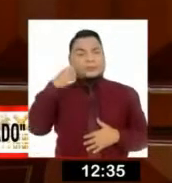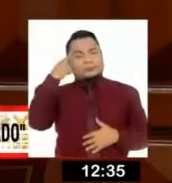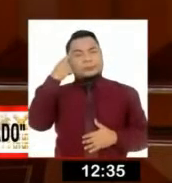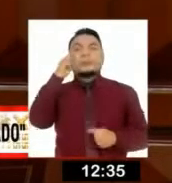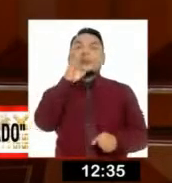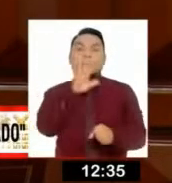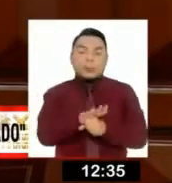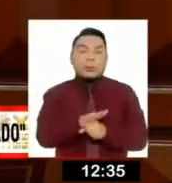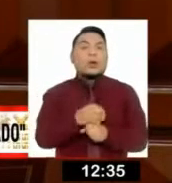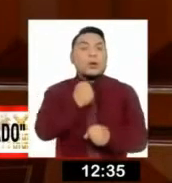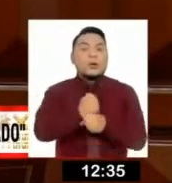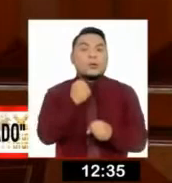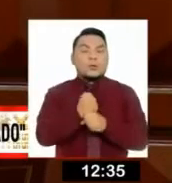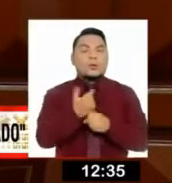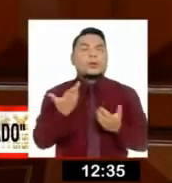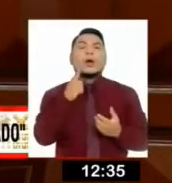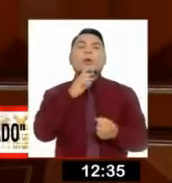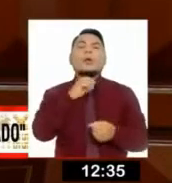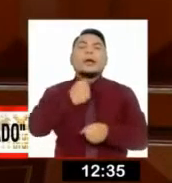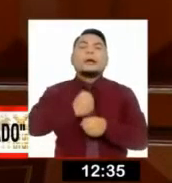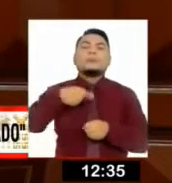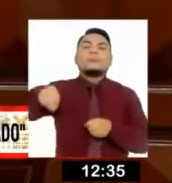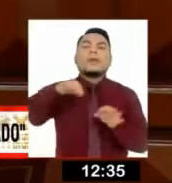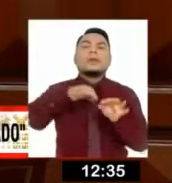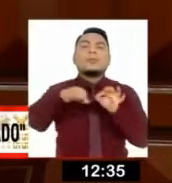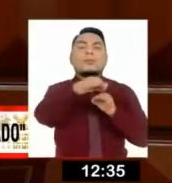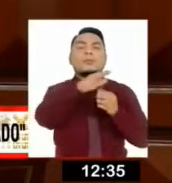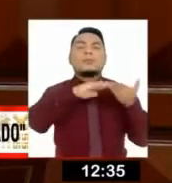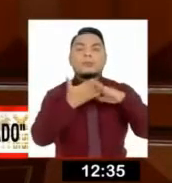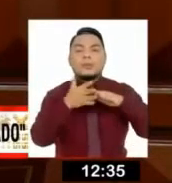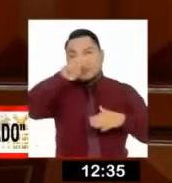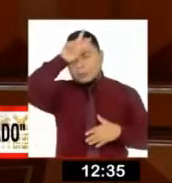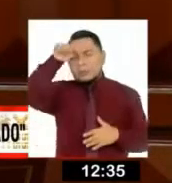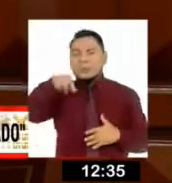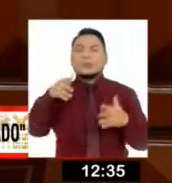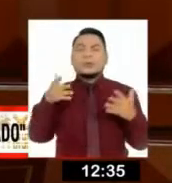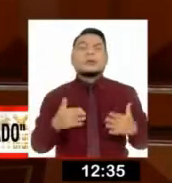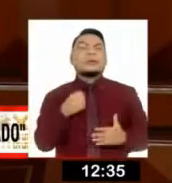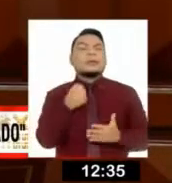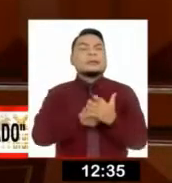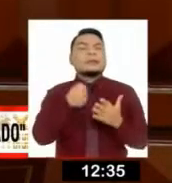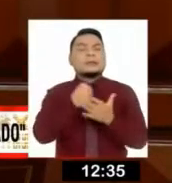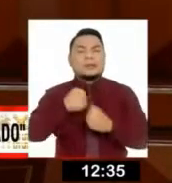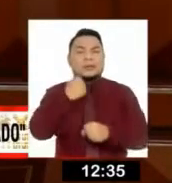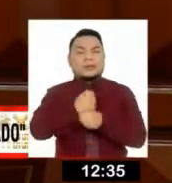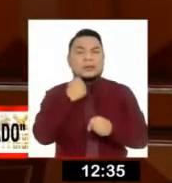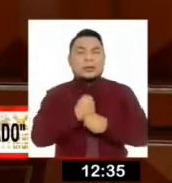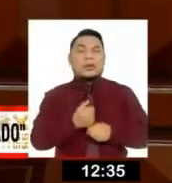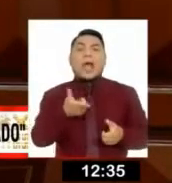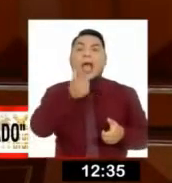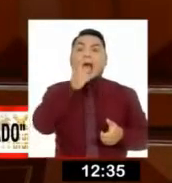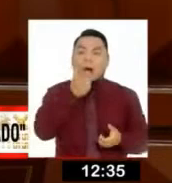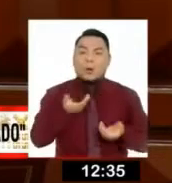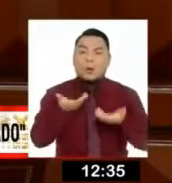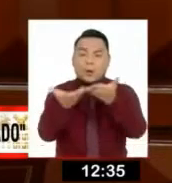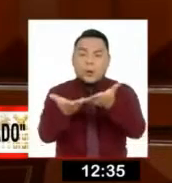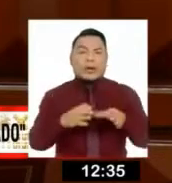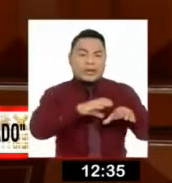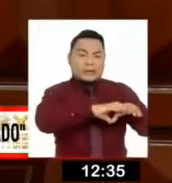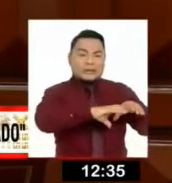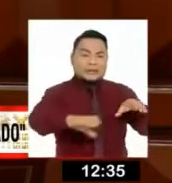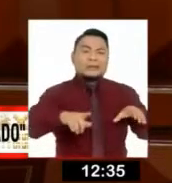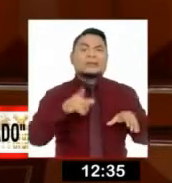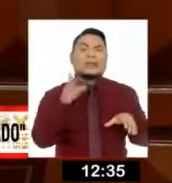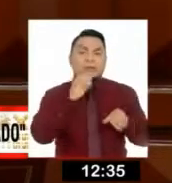de gobierno con el pueblo, con el Perú, es cerrar la brecha de servicios de agua y saneamiento al